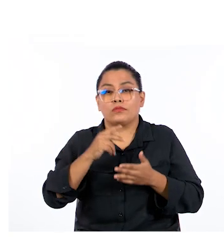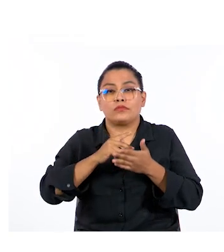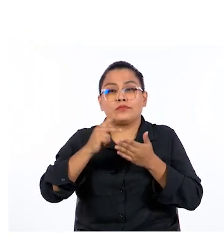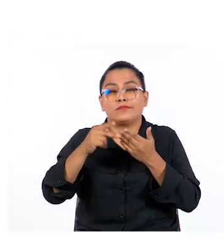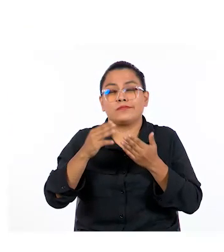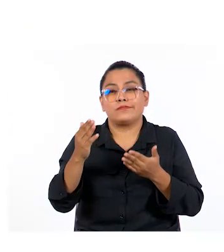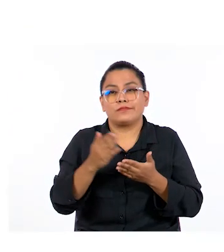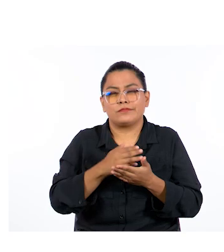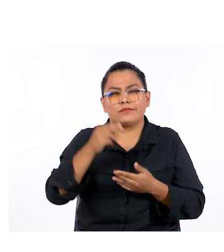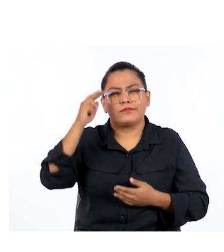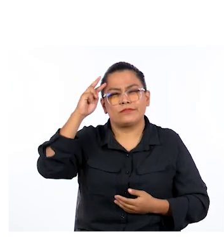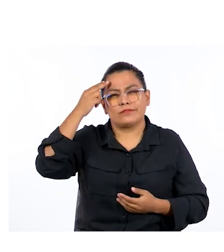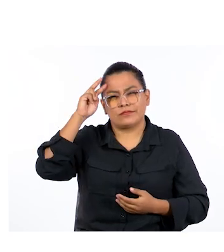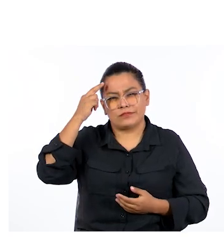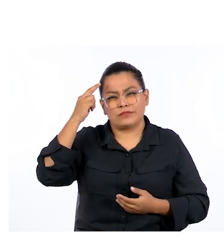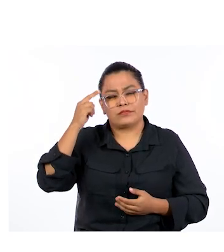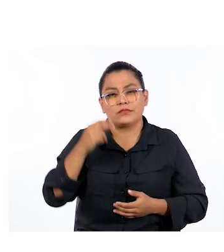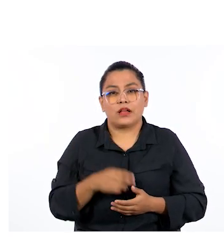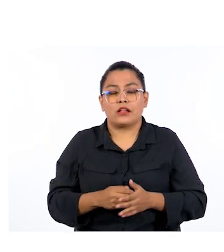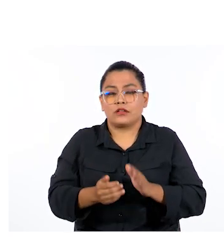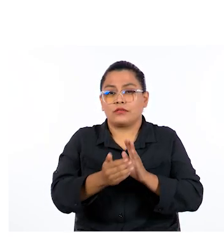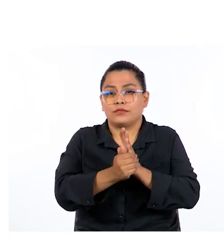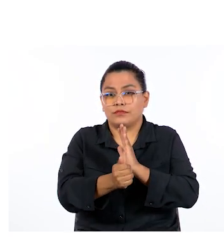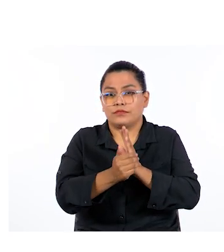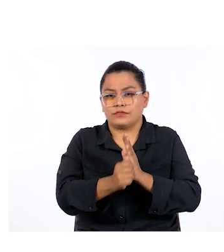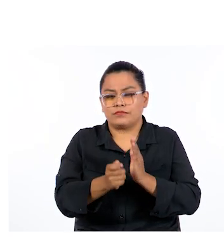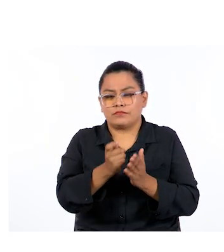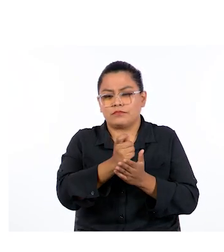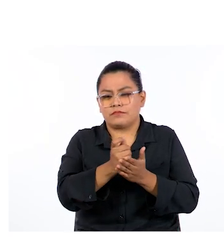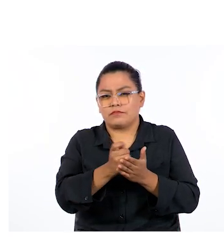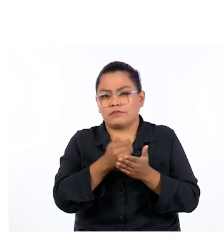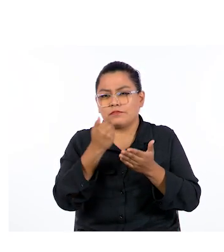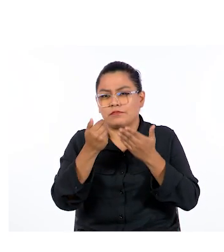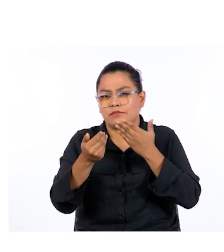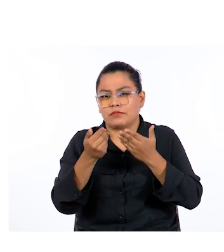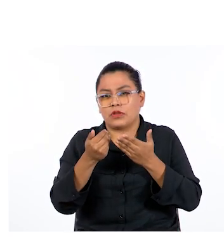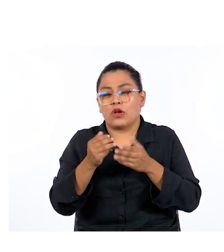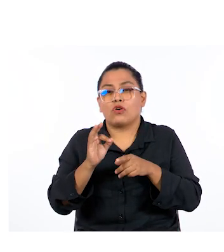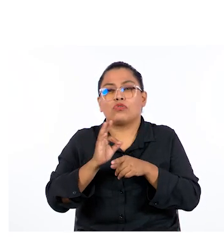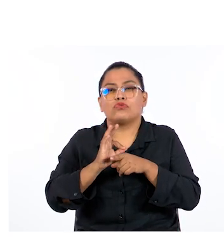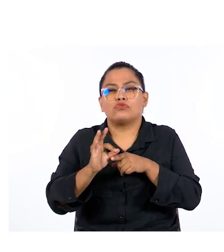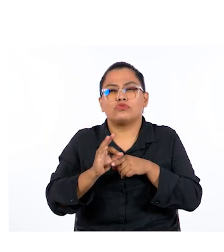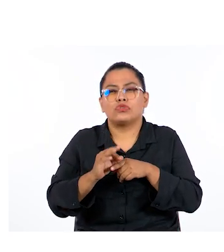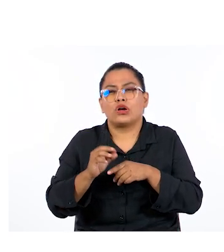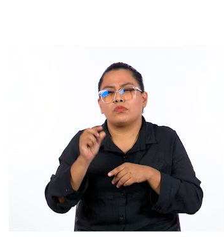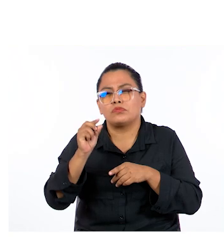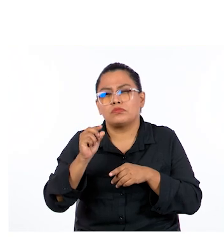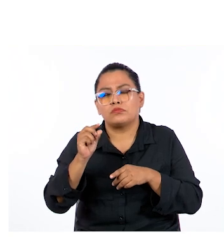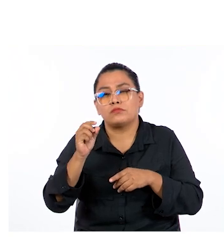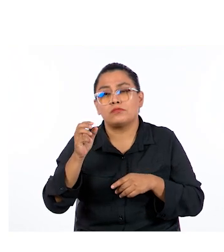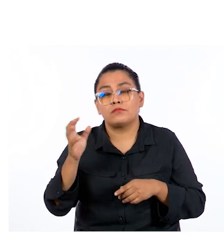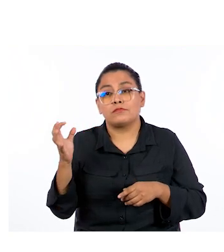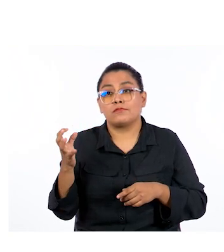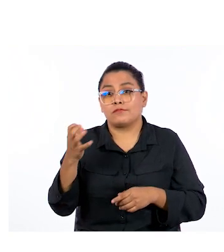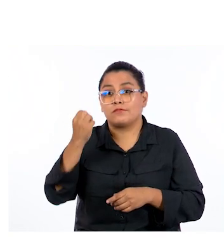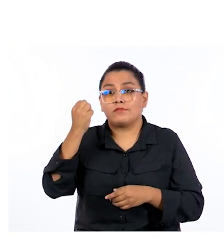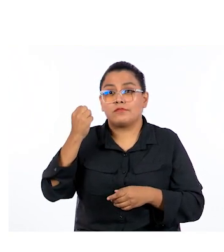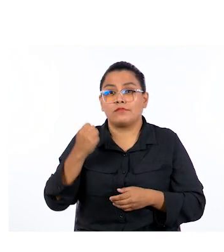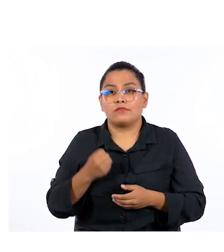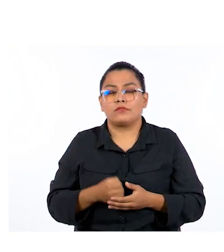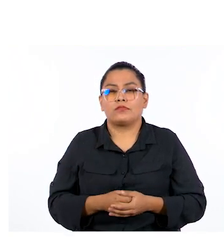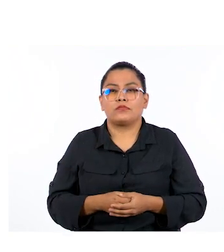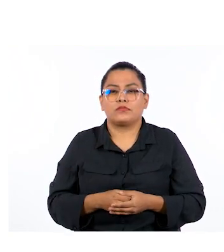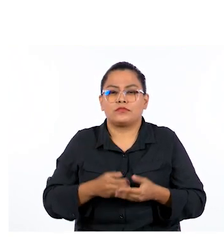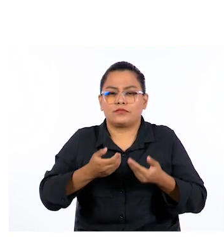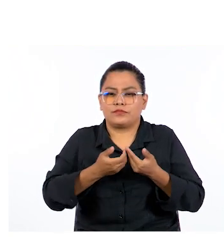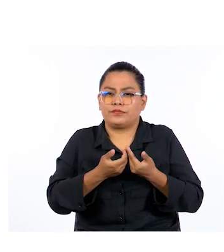logro en el programa de estudio. Es decir, estas habilidades descritas funcionan como pequeños indicadores de logro y